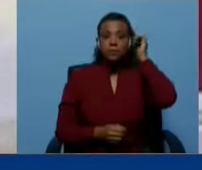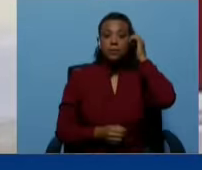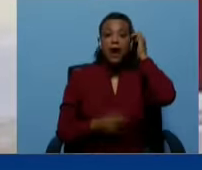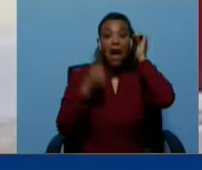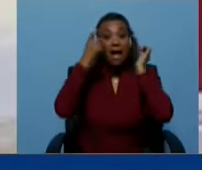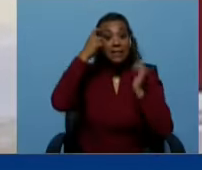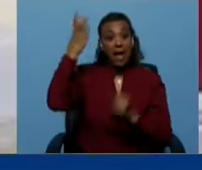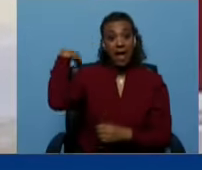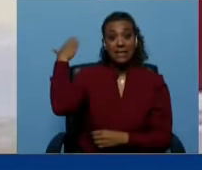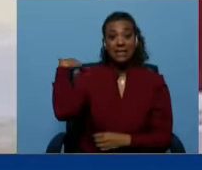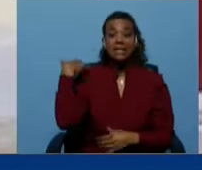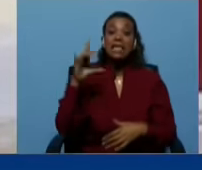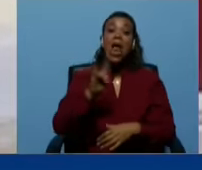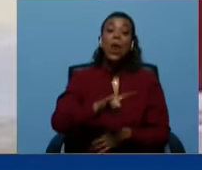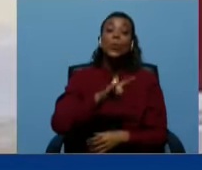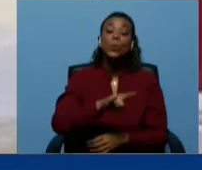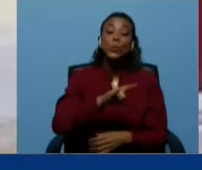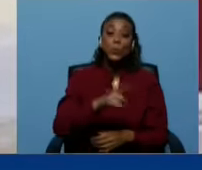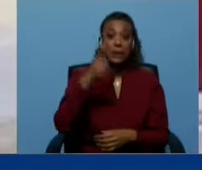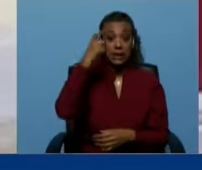ayer.